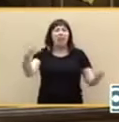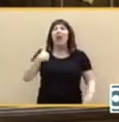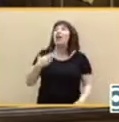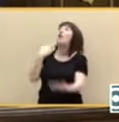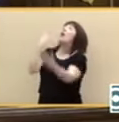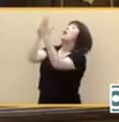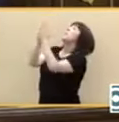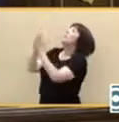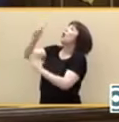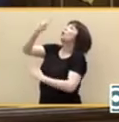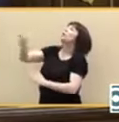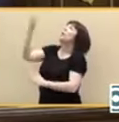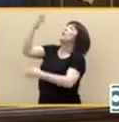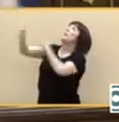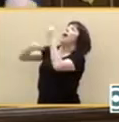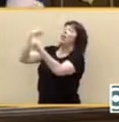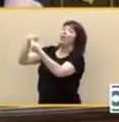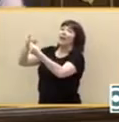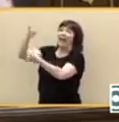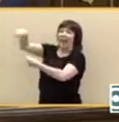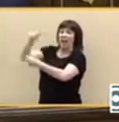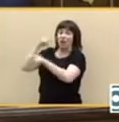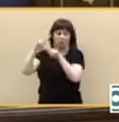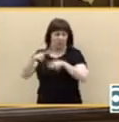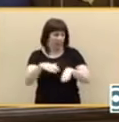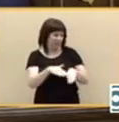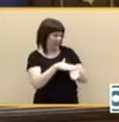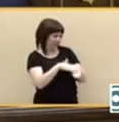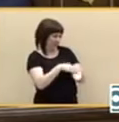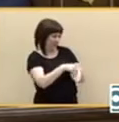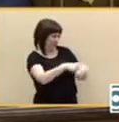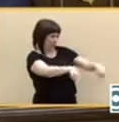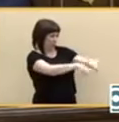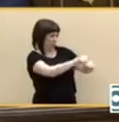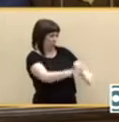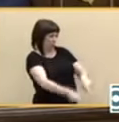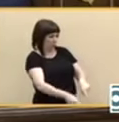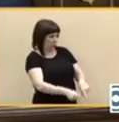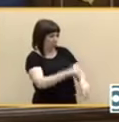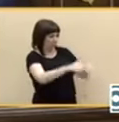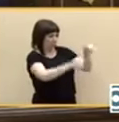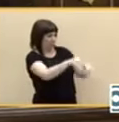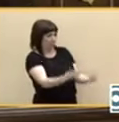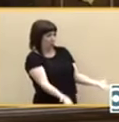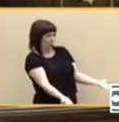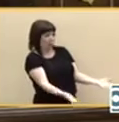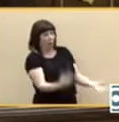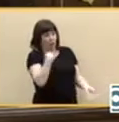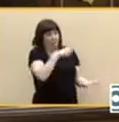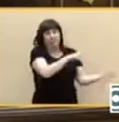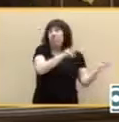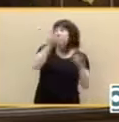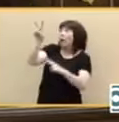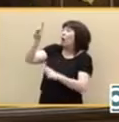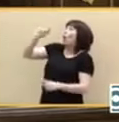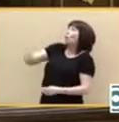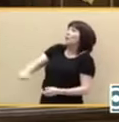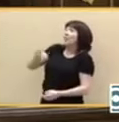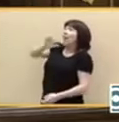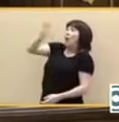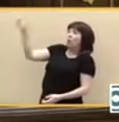justicia, pues hombre, alguna duda tienen que tener cuando nos ven así. Cuando en la Europa a la que esperamos